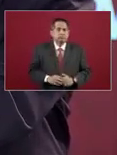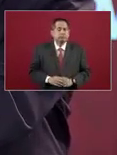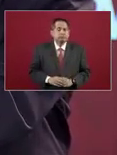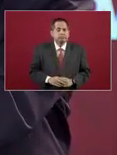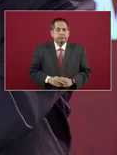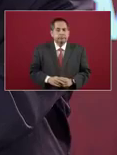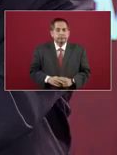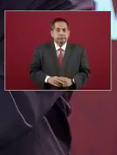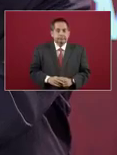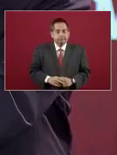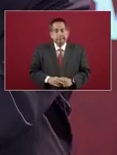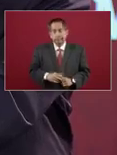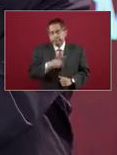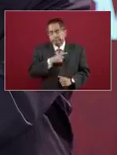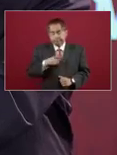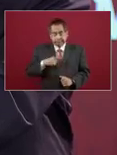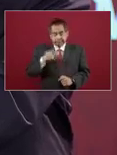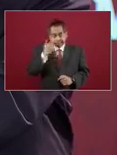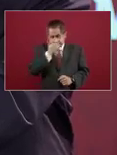Hay que revisar